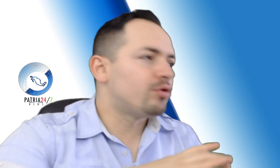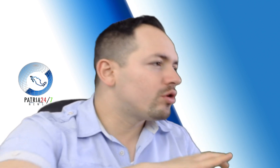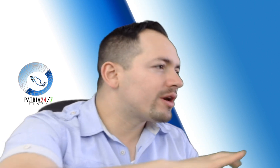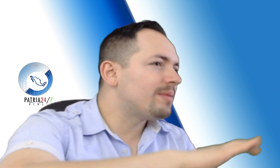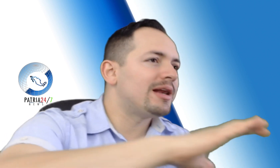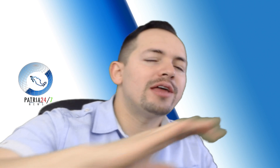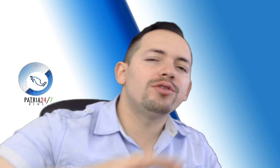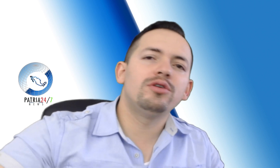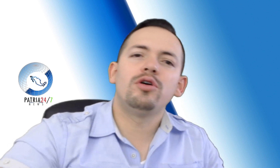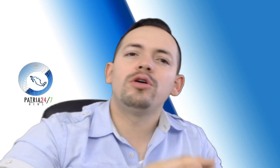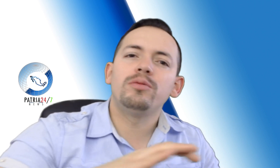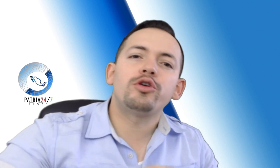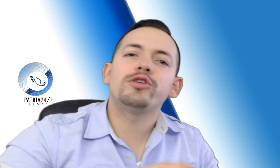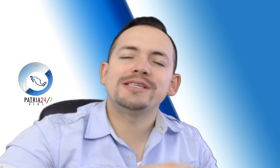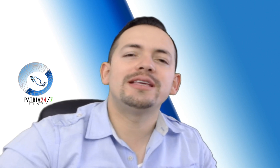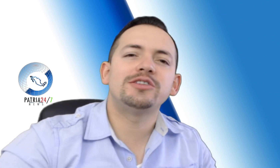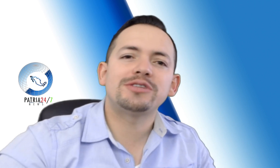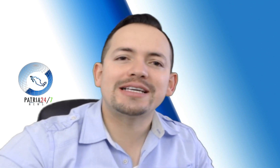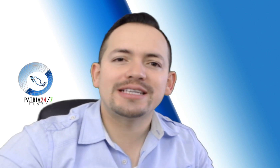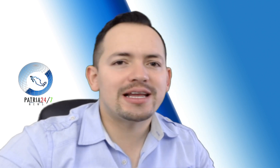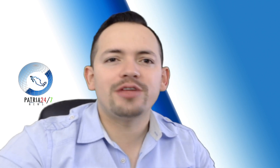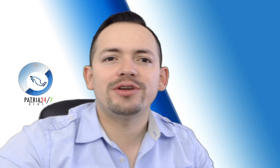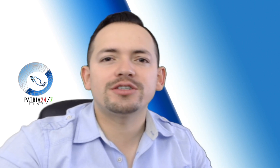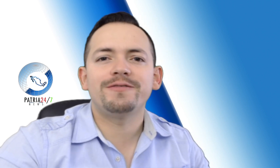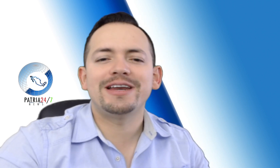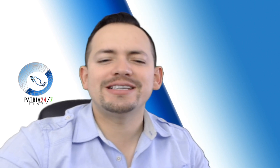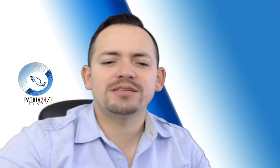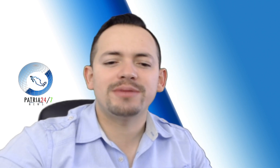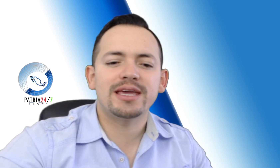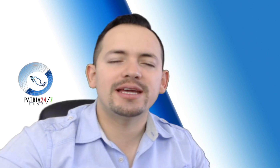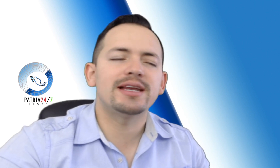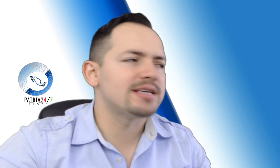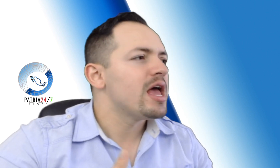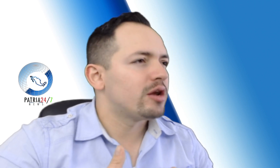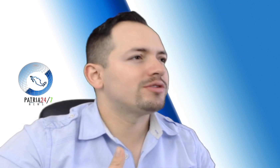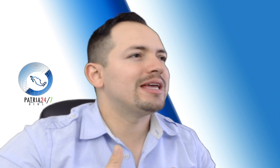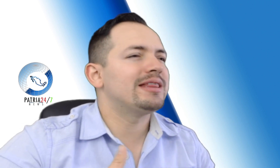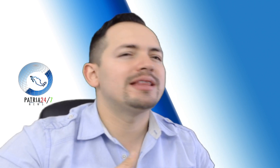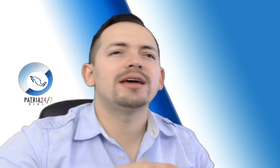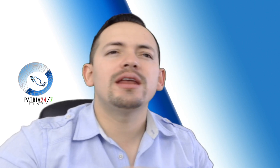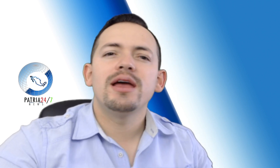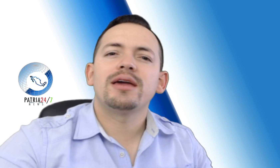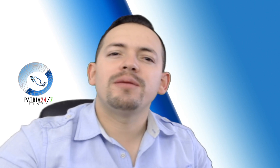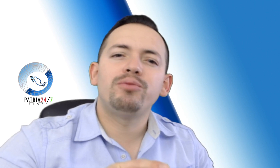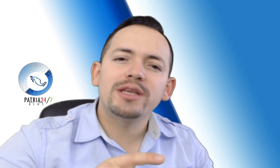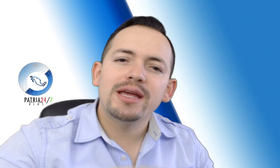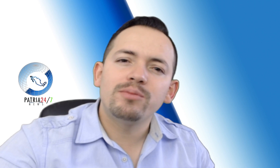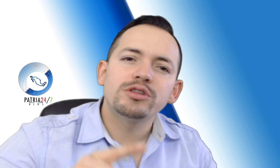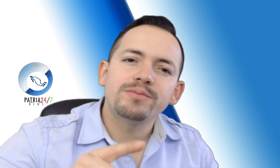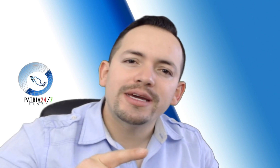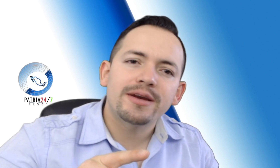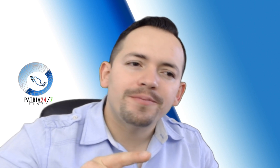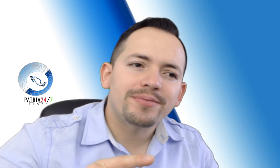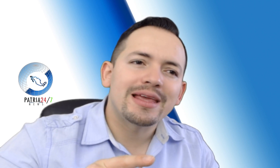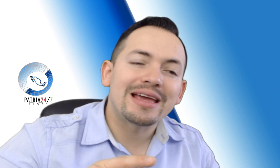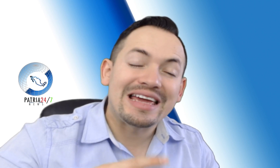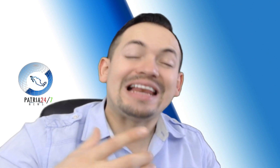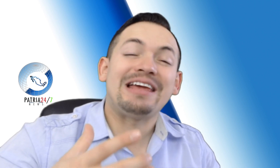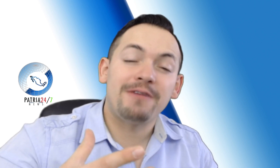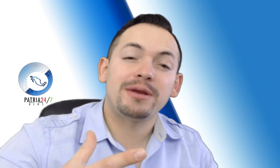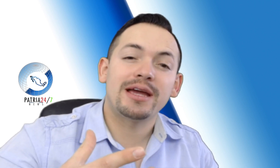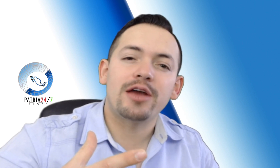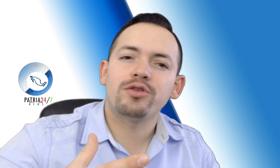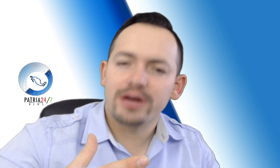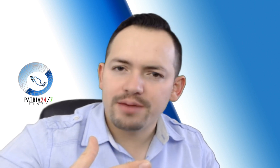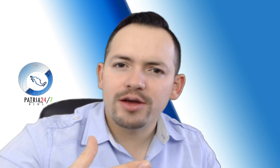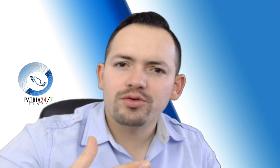Pienso que por lo revelado o por los indicios que ha señalado en las conferencias mañaneras, nos da a entender que podríamos ver que